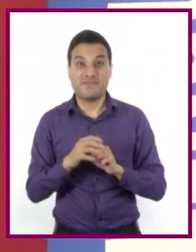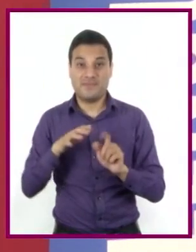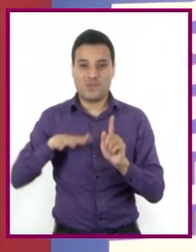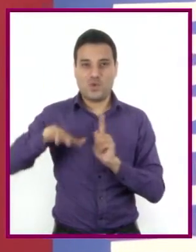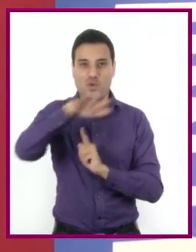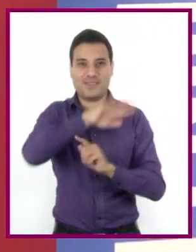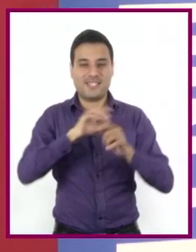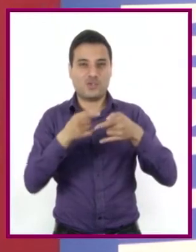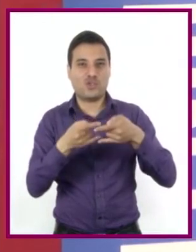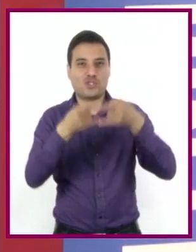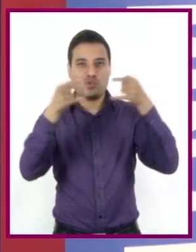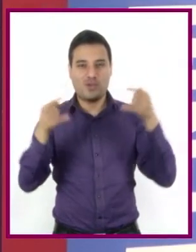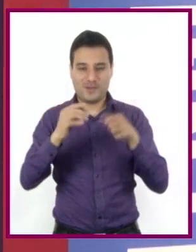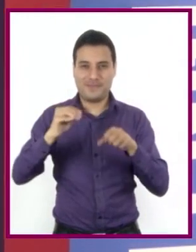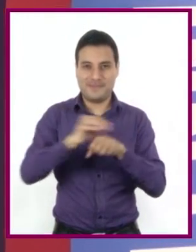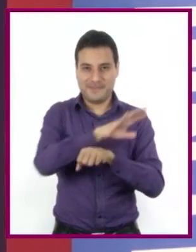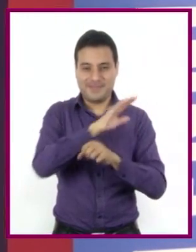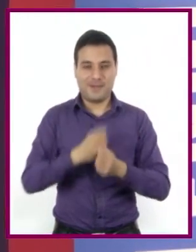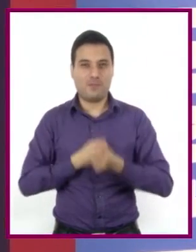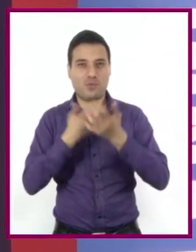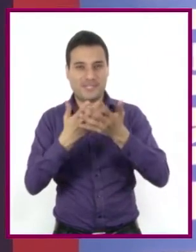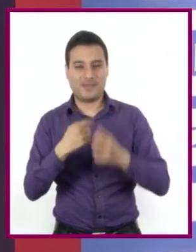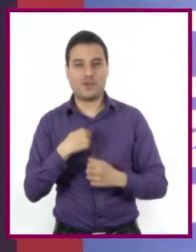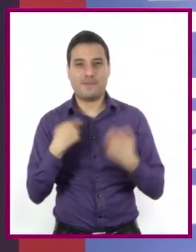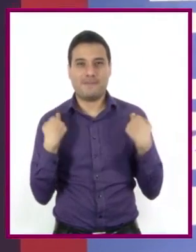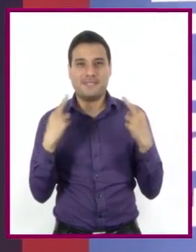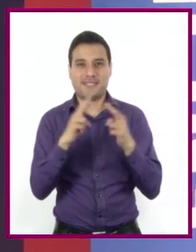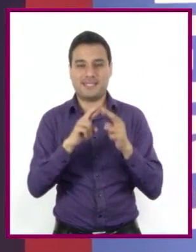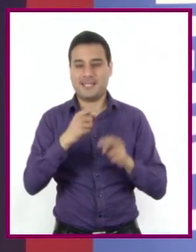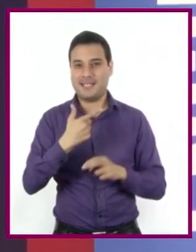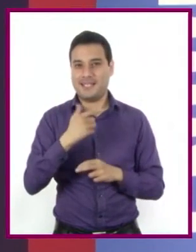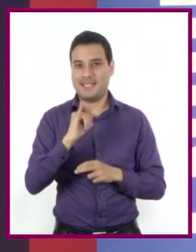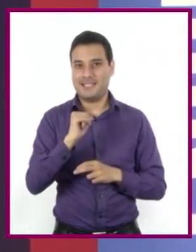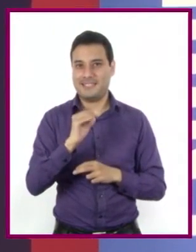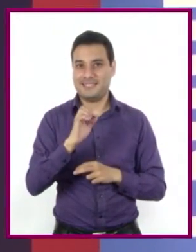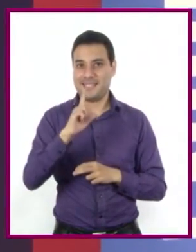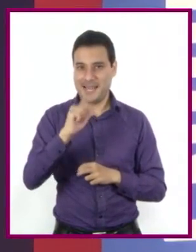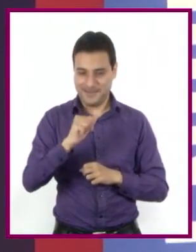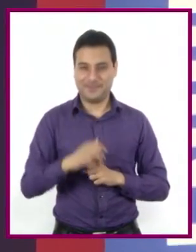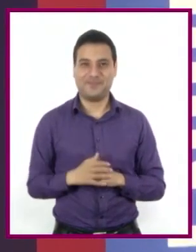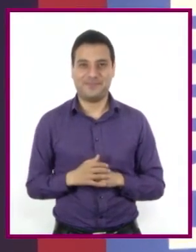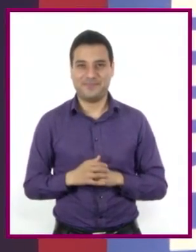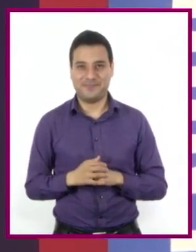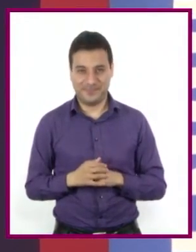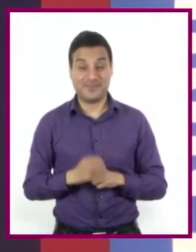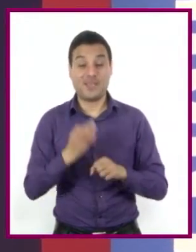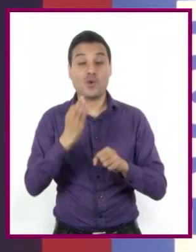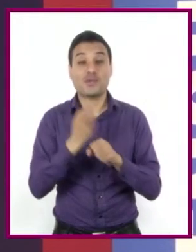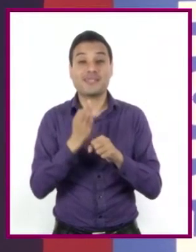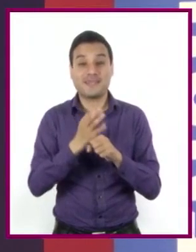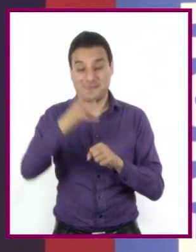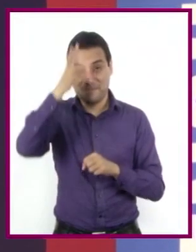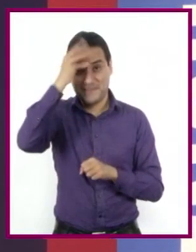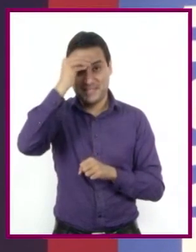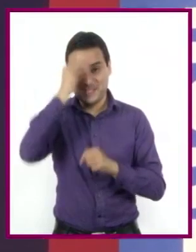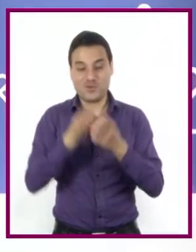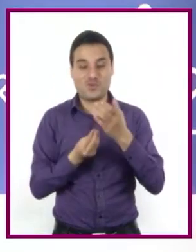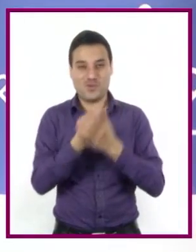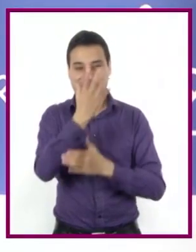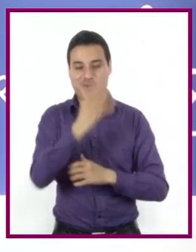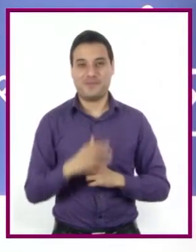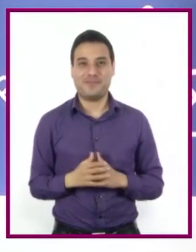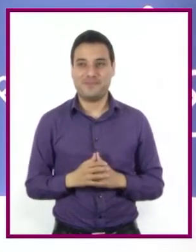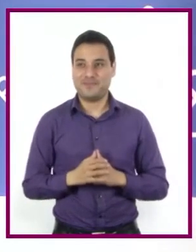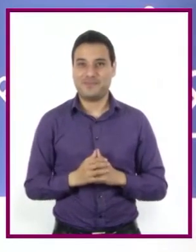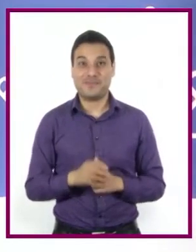contexto histórico en la poesía. Soy la profesora Gisela Hernández Escobar y en esta ocasión hemos aprendido algo nuevo juntos.